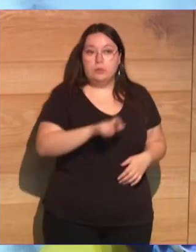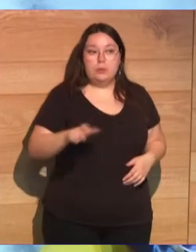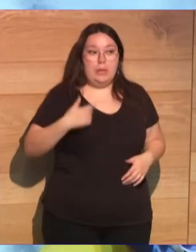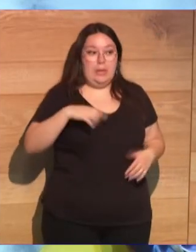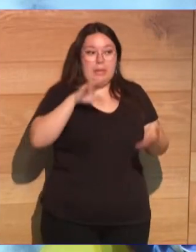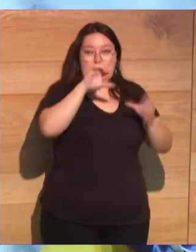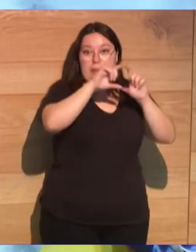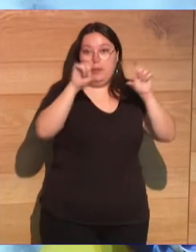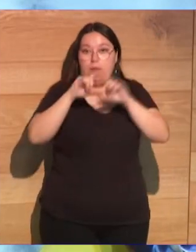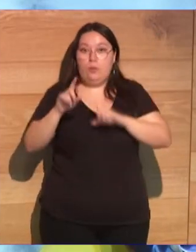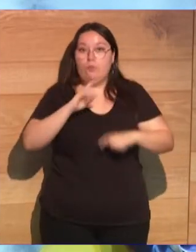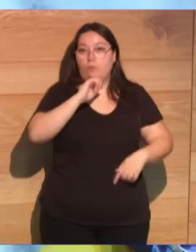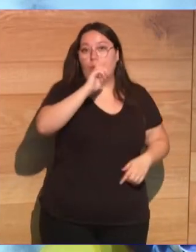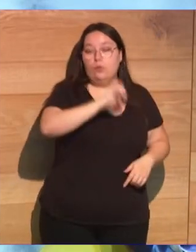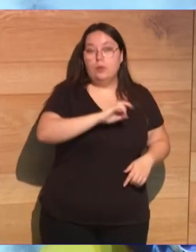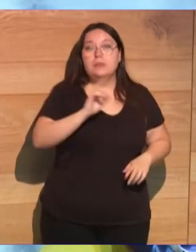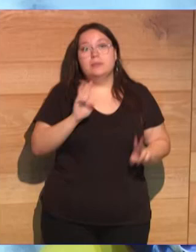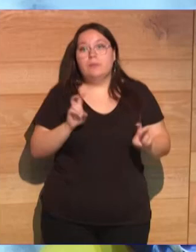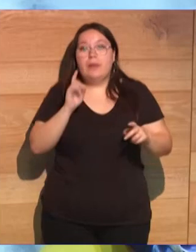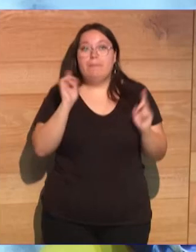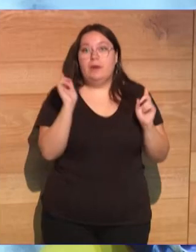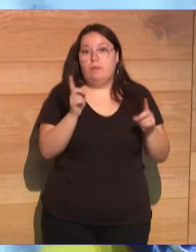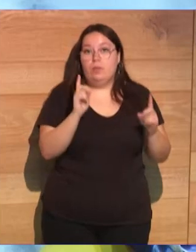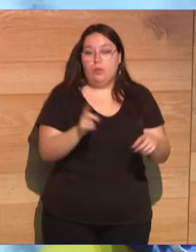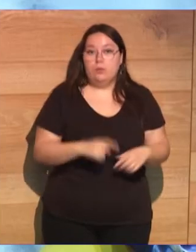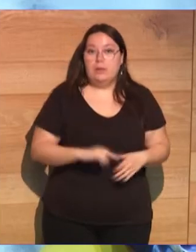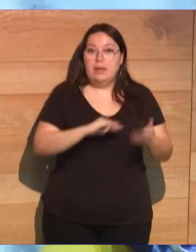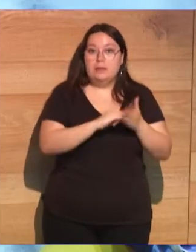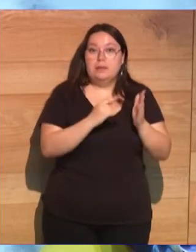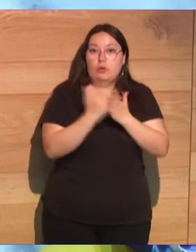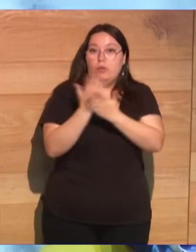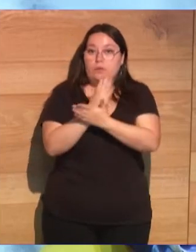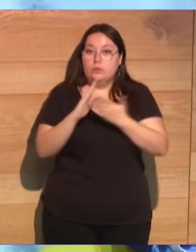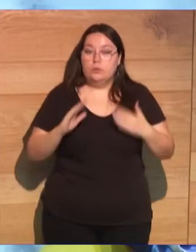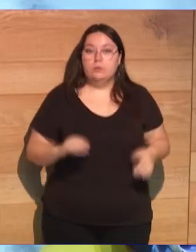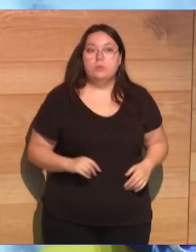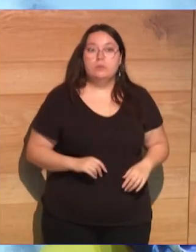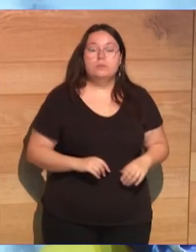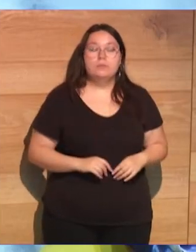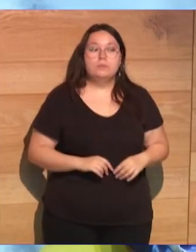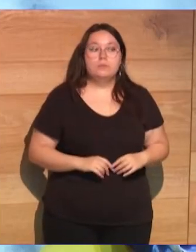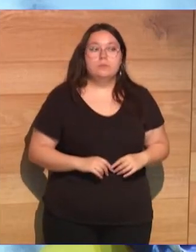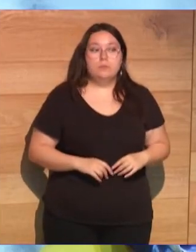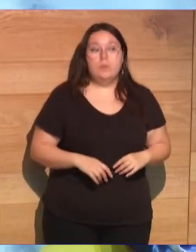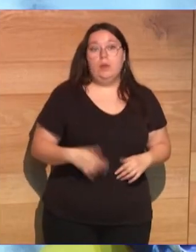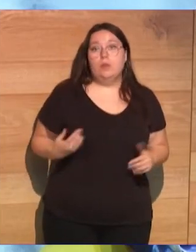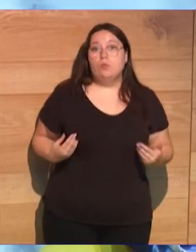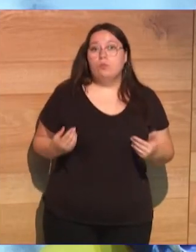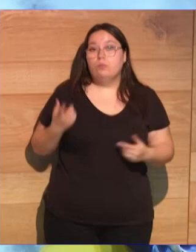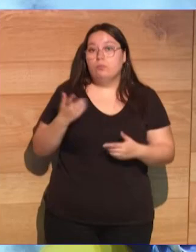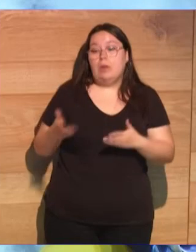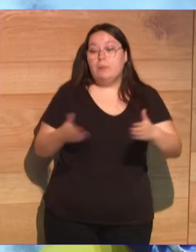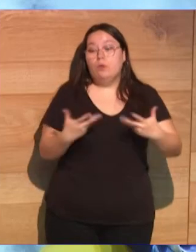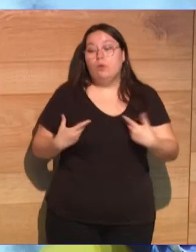entidades que hacemos como Fundación ASI, la prevención en las tecnoadicciones, es decir, recorrer el camino, sobre todo con la gente joven, para